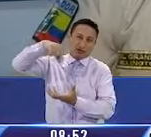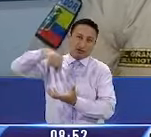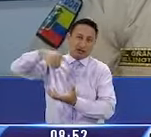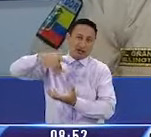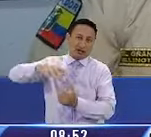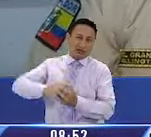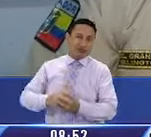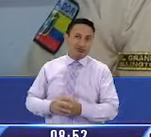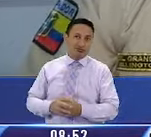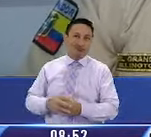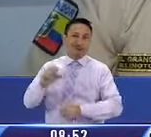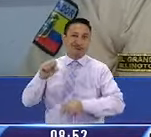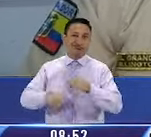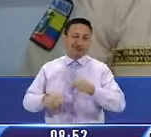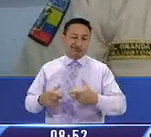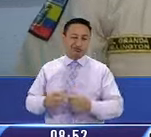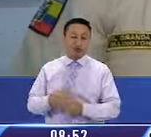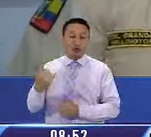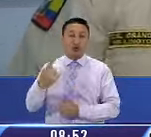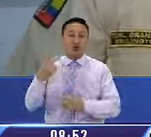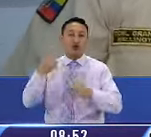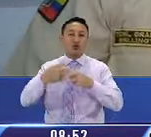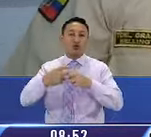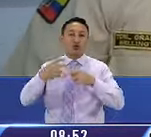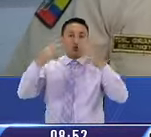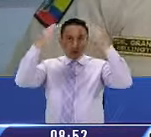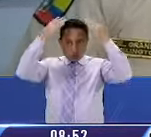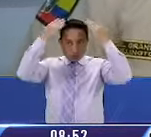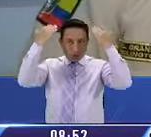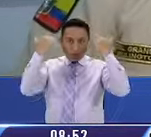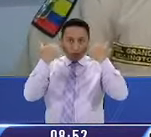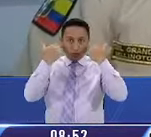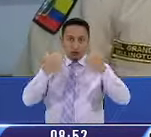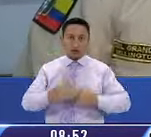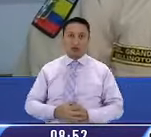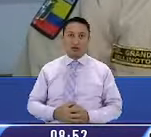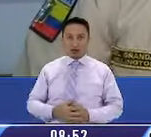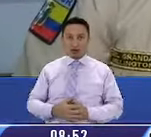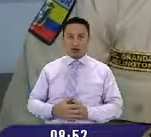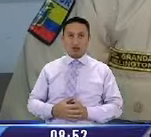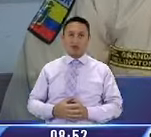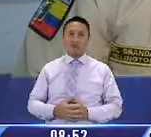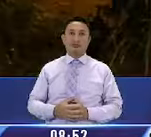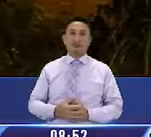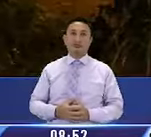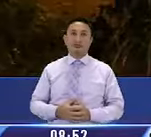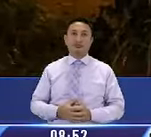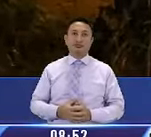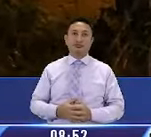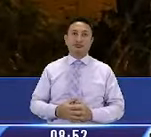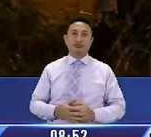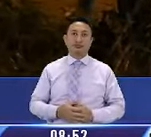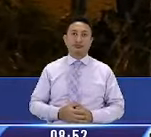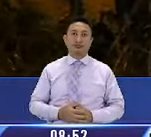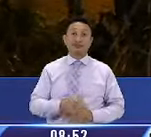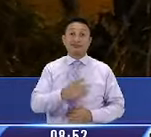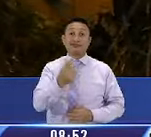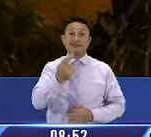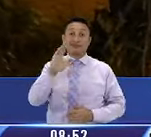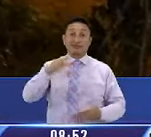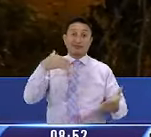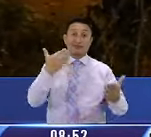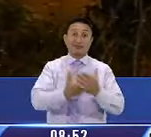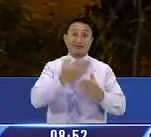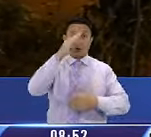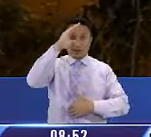el estado de putrefacción. Solo tenemos, lógicamente, la parte de huesos. Al poco tiempo llegó la policía